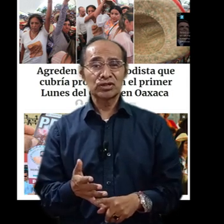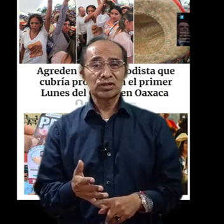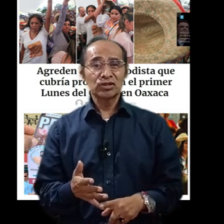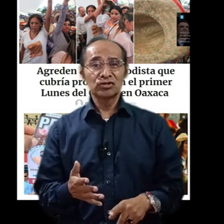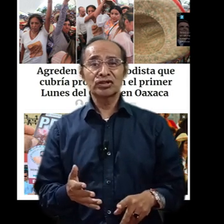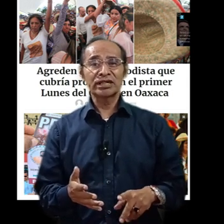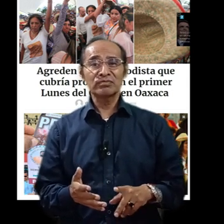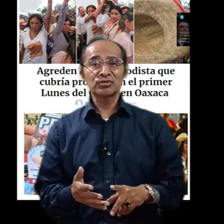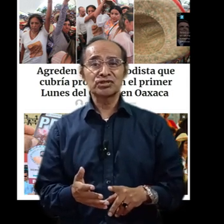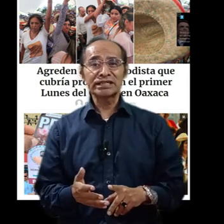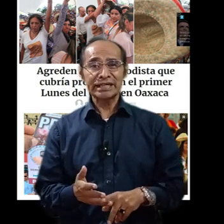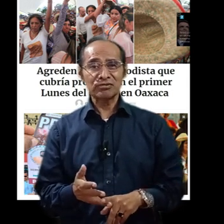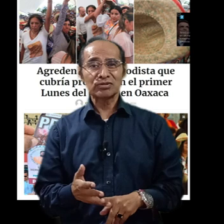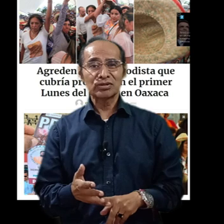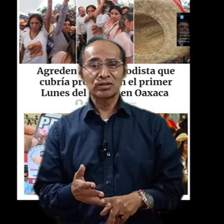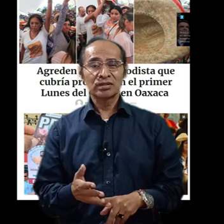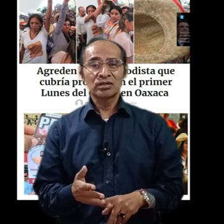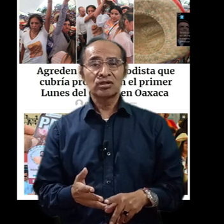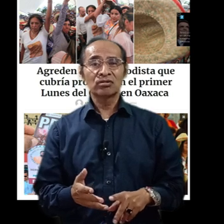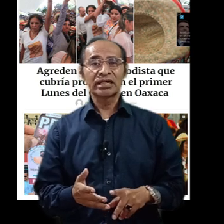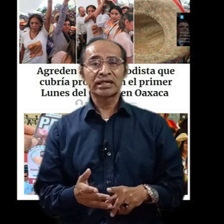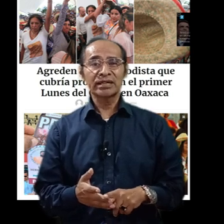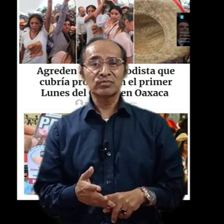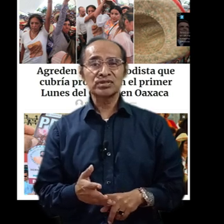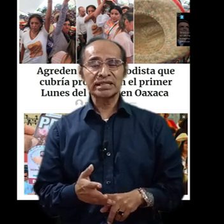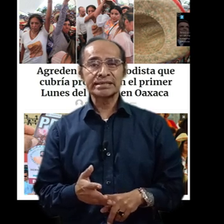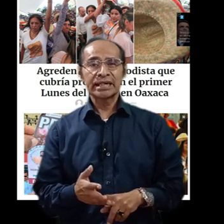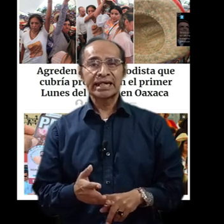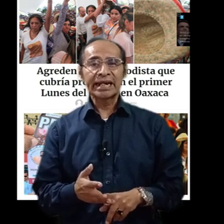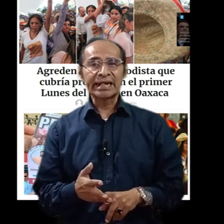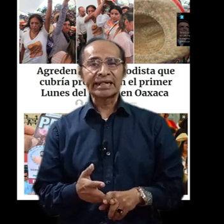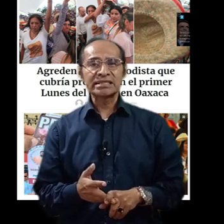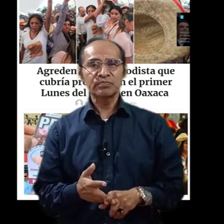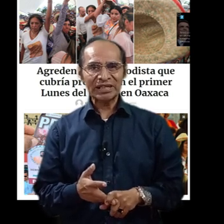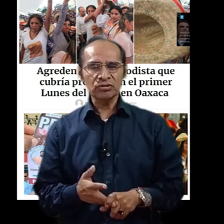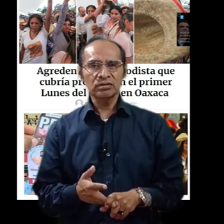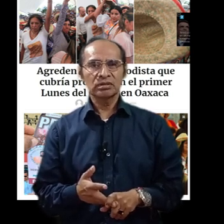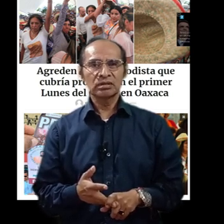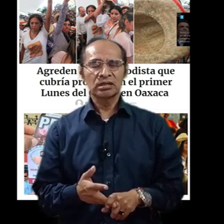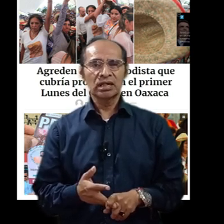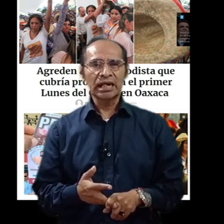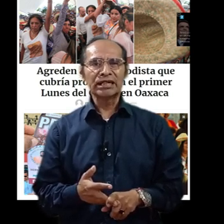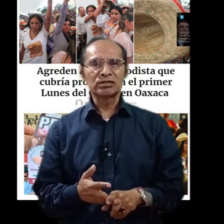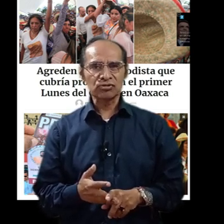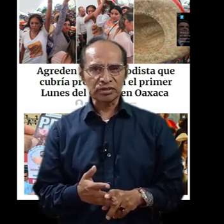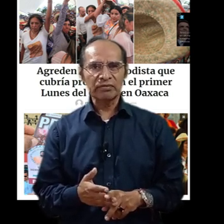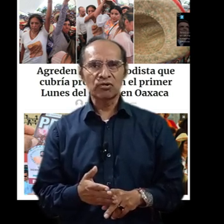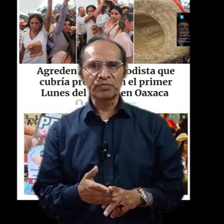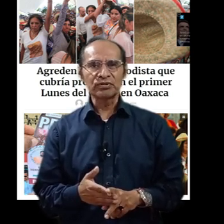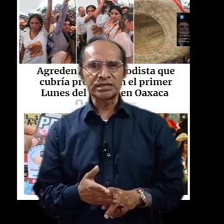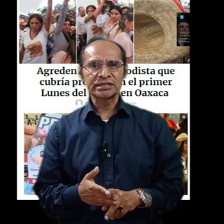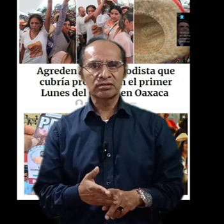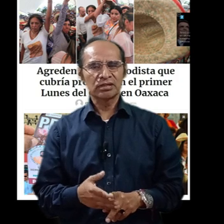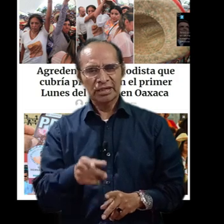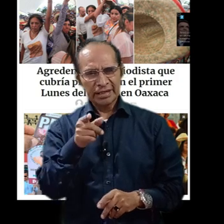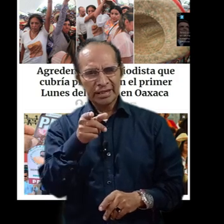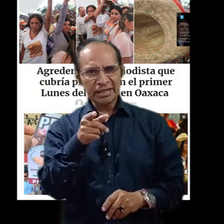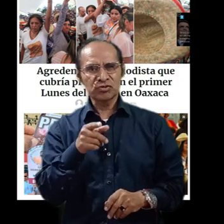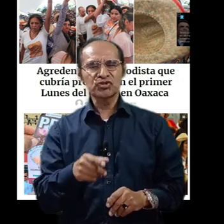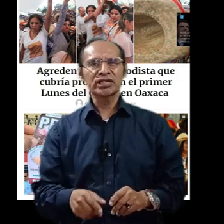fideicomiso no queremos dinero lo que queremos es respeto a nuestro trabajo